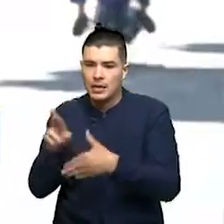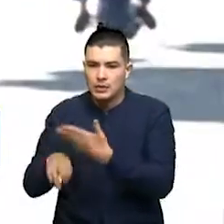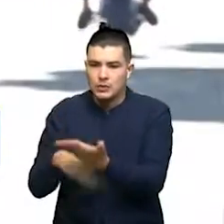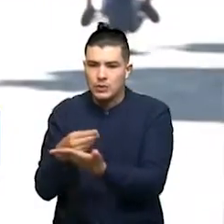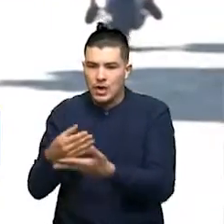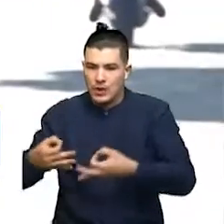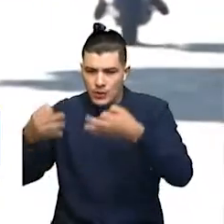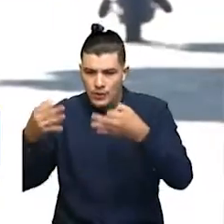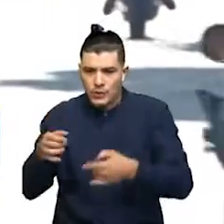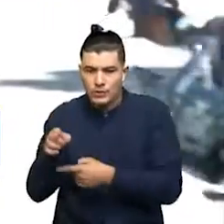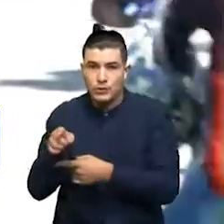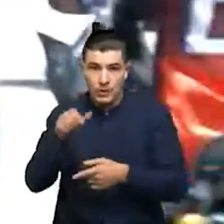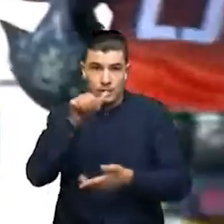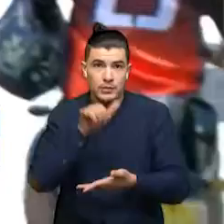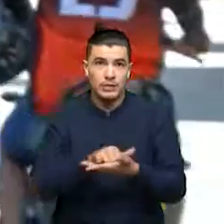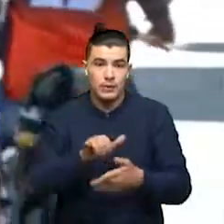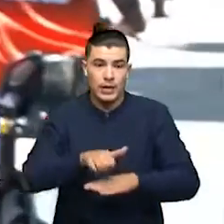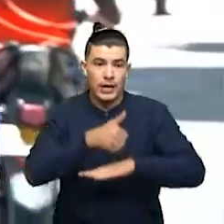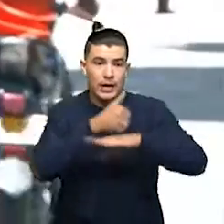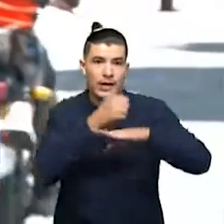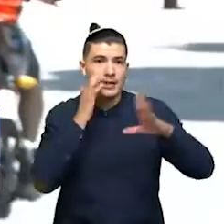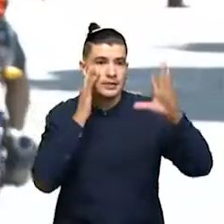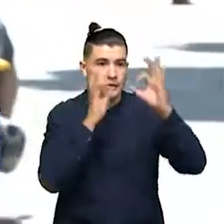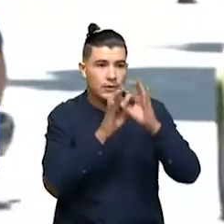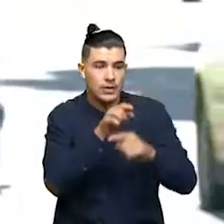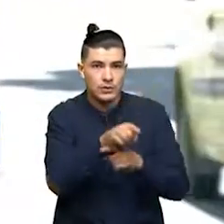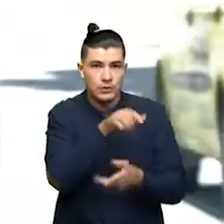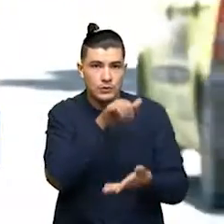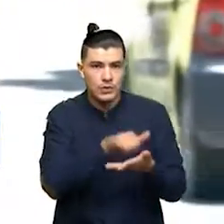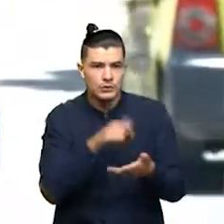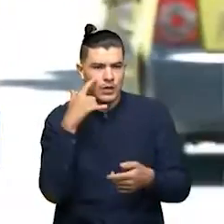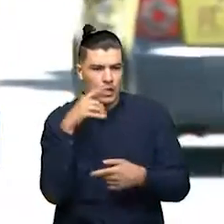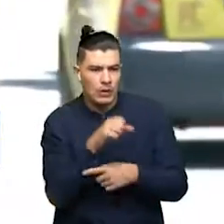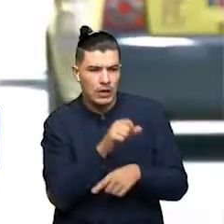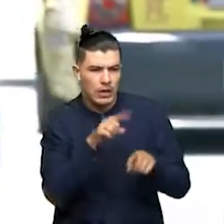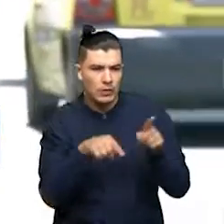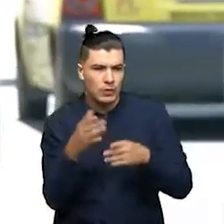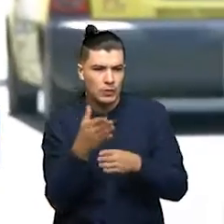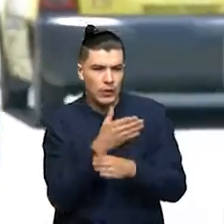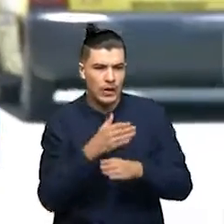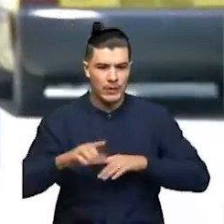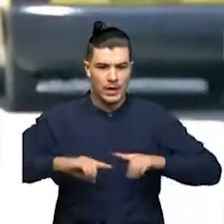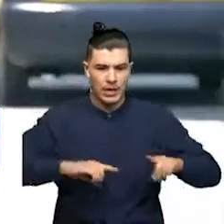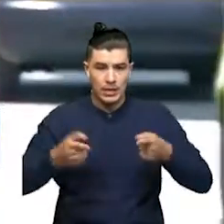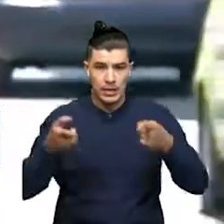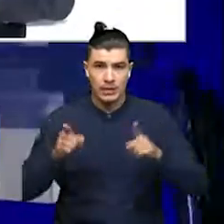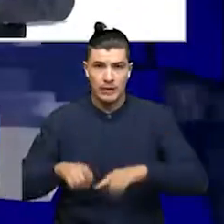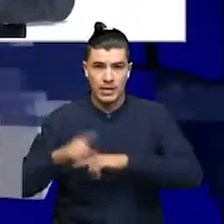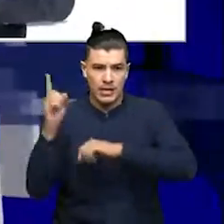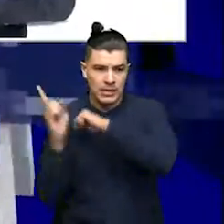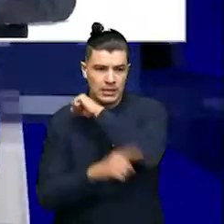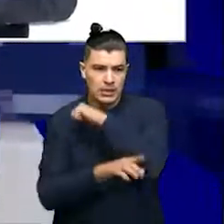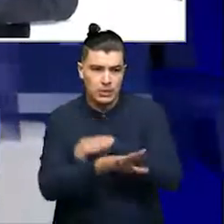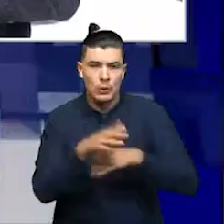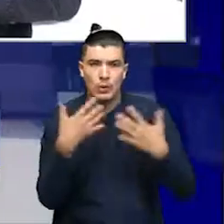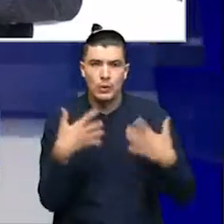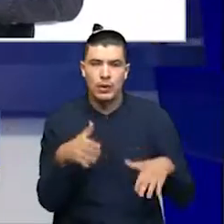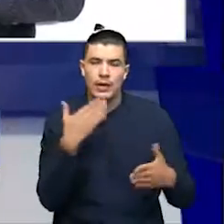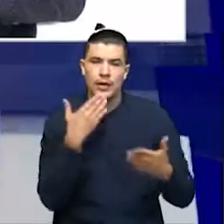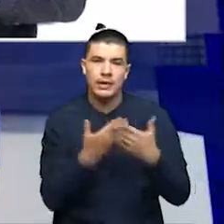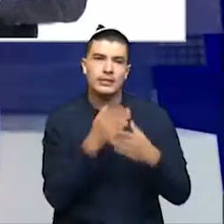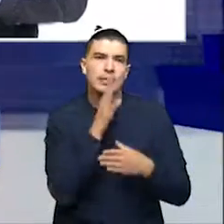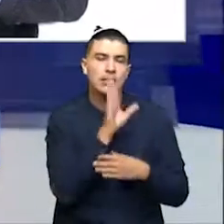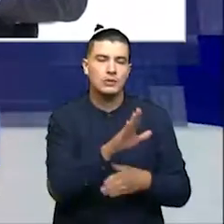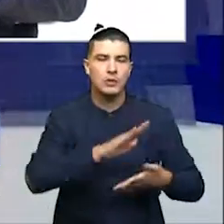satisfactorios. La gerente hizo énfasis al final que los hallazgos administrativos y disciplinarios han sido gracias a